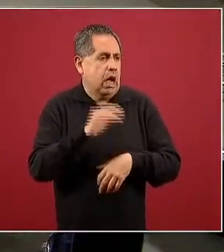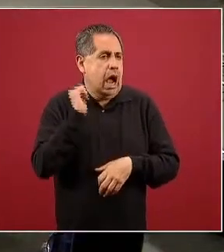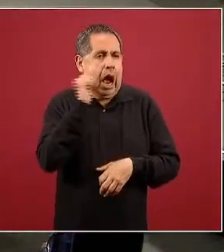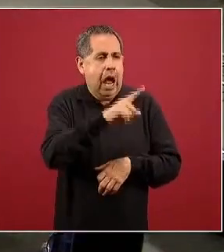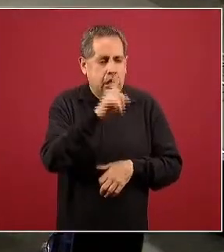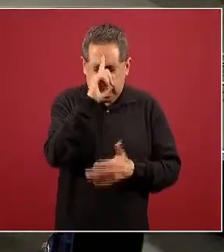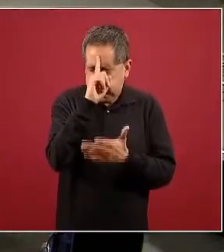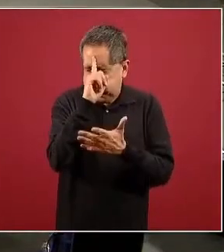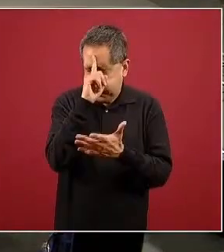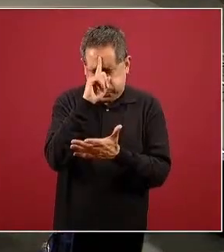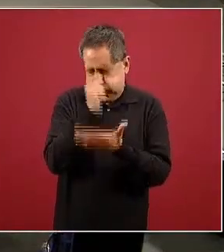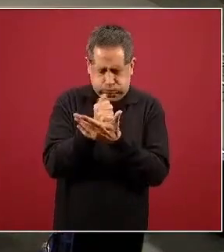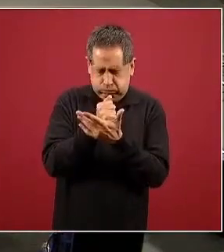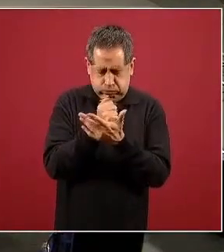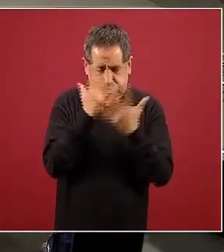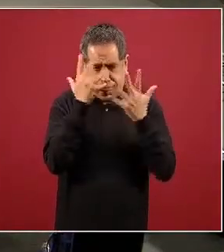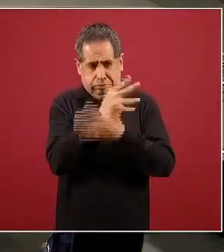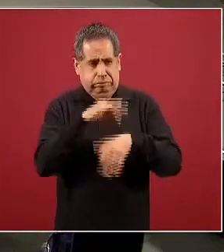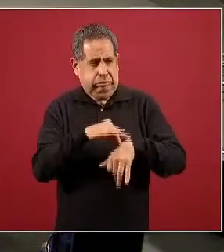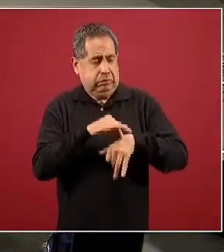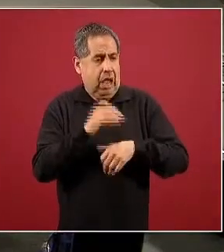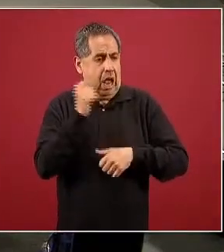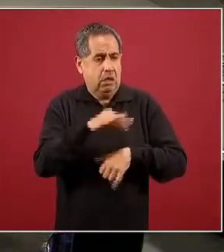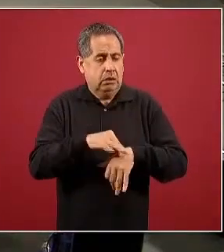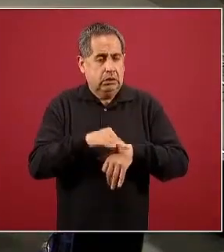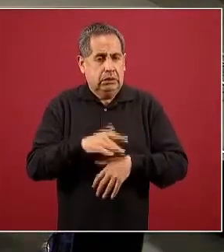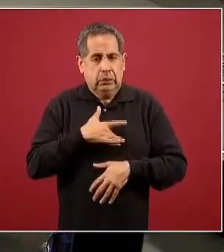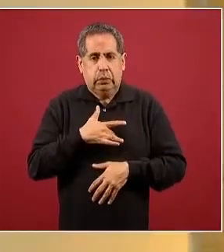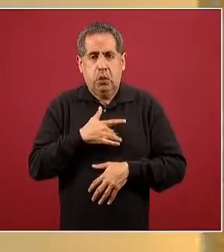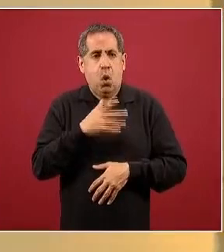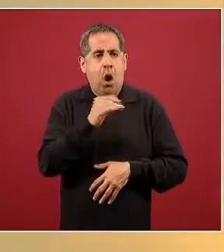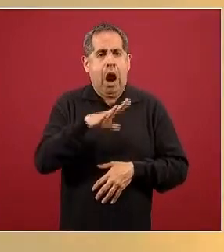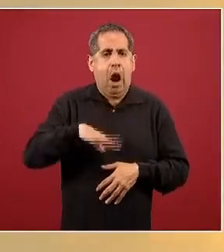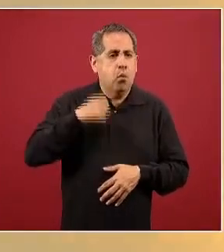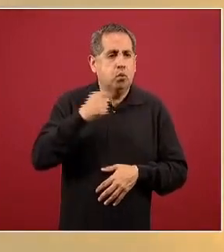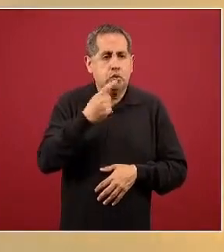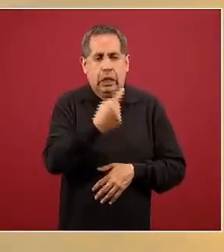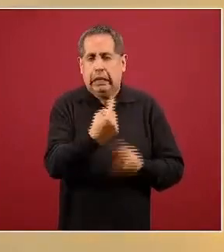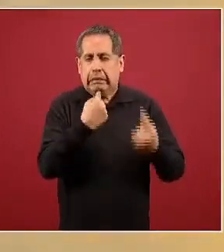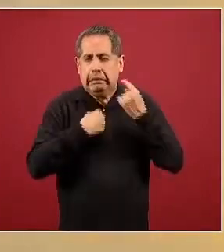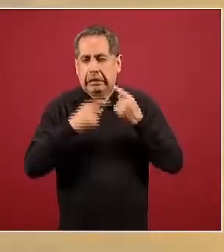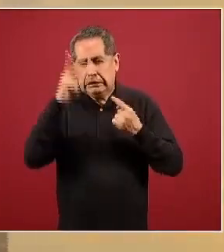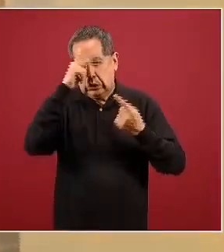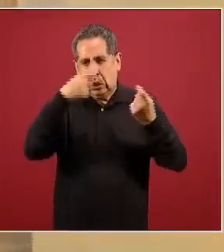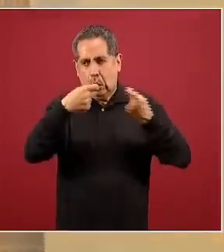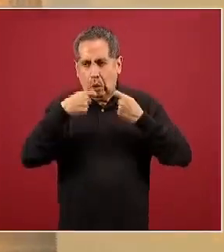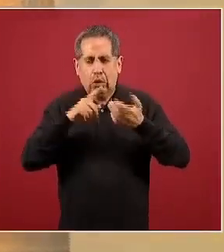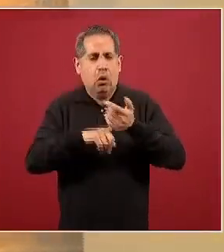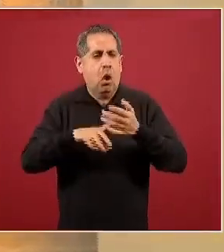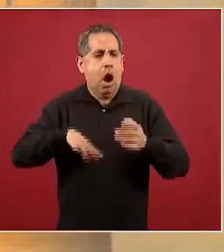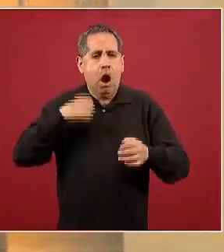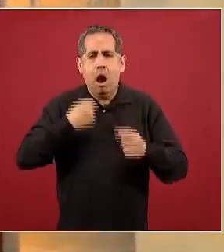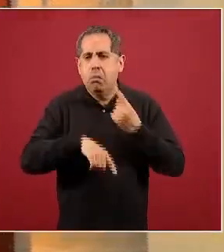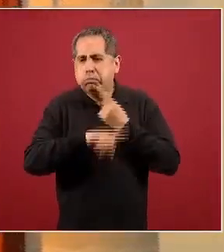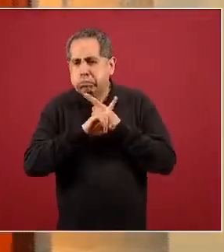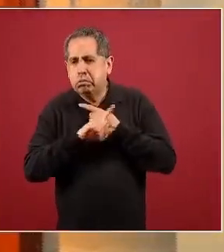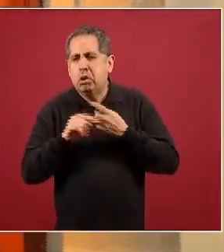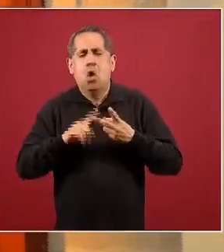algún trauma fuerte en la vida, cualquier tipo de abuso psicológico, físico o